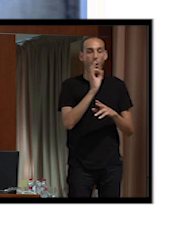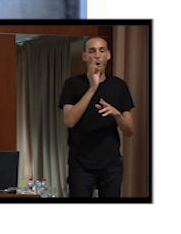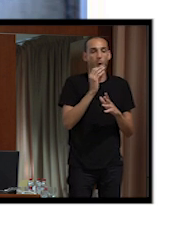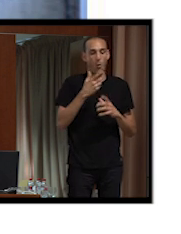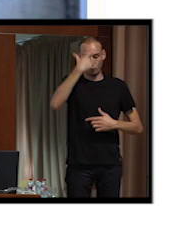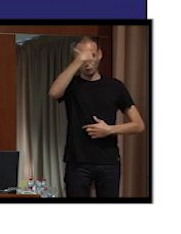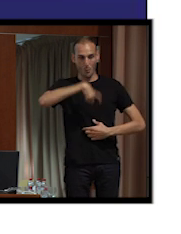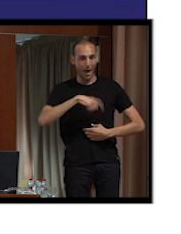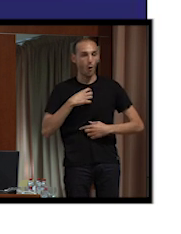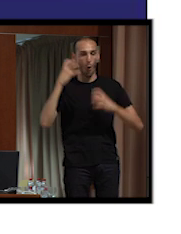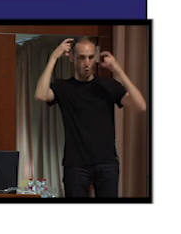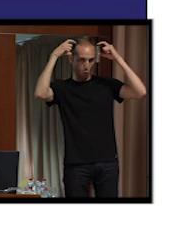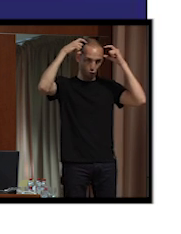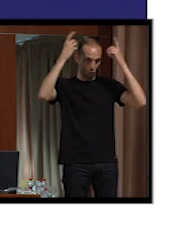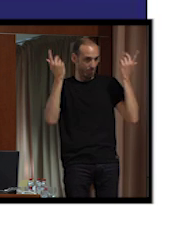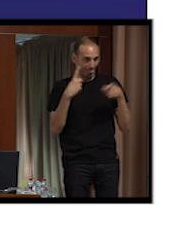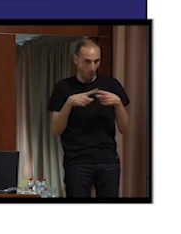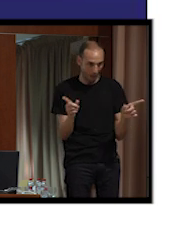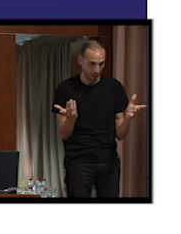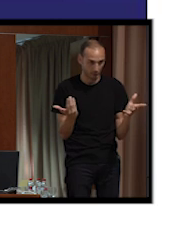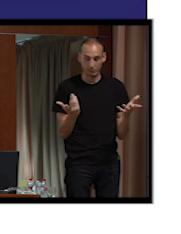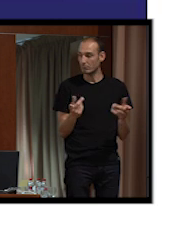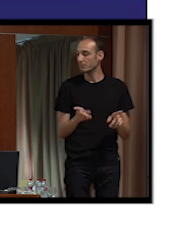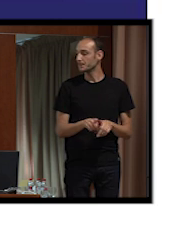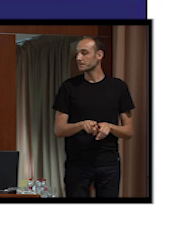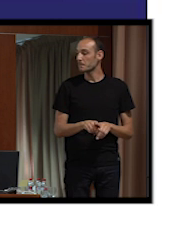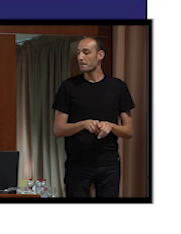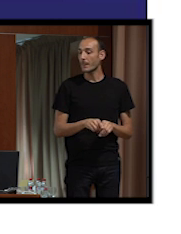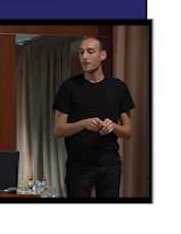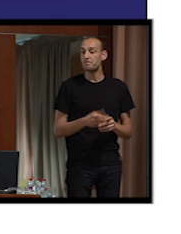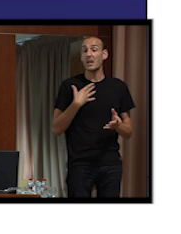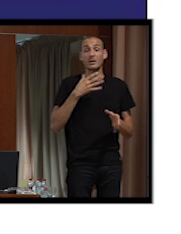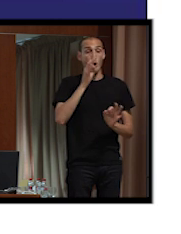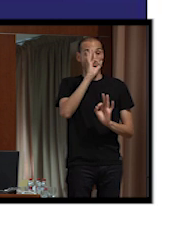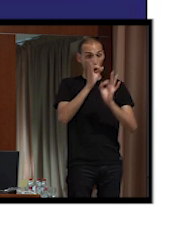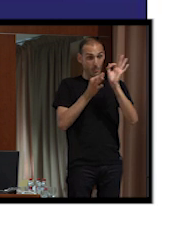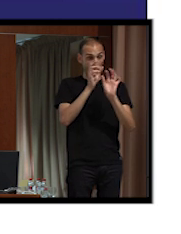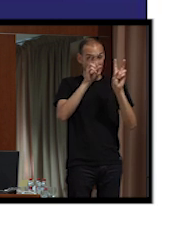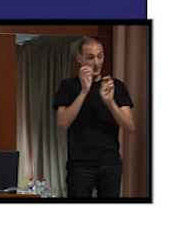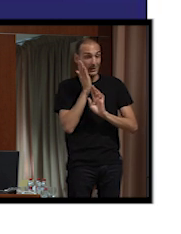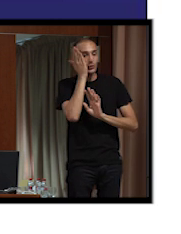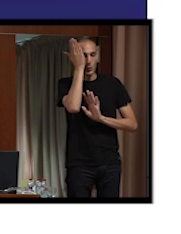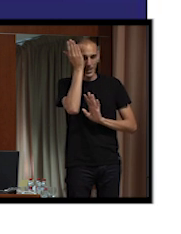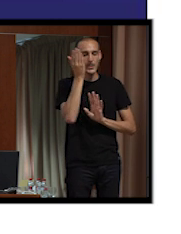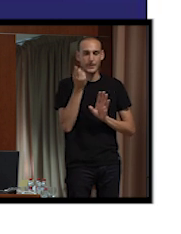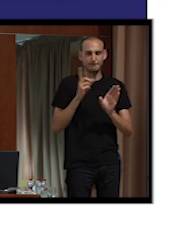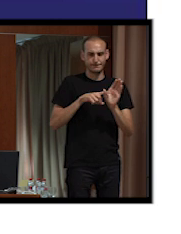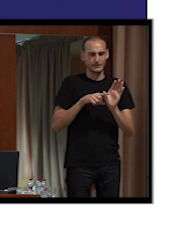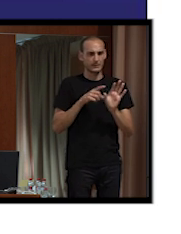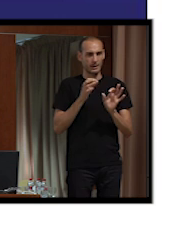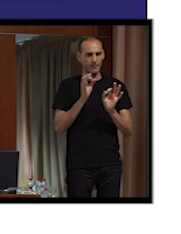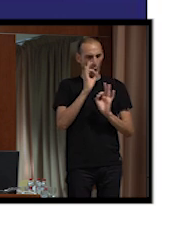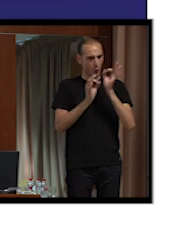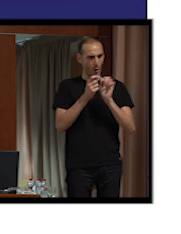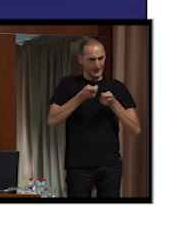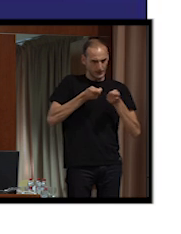oso. Sabemos que hay muchas hormonas implicadas en lo del sueño. Unas que se encargan de iniciar el sueño, como es la